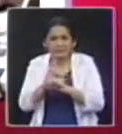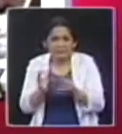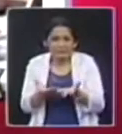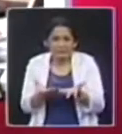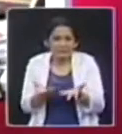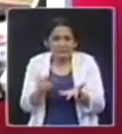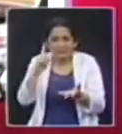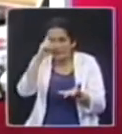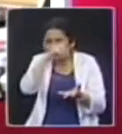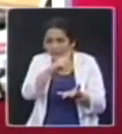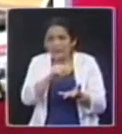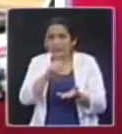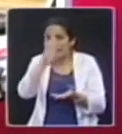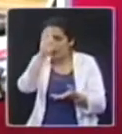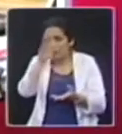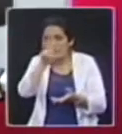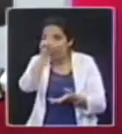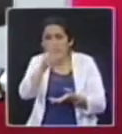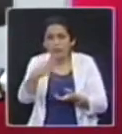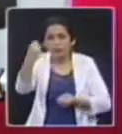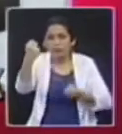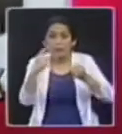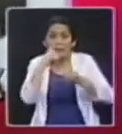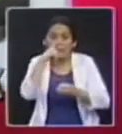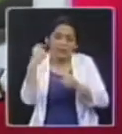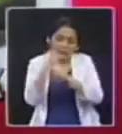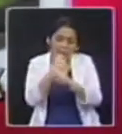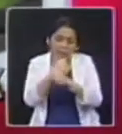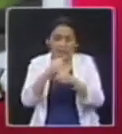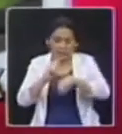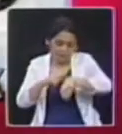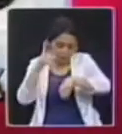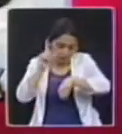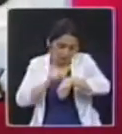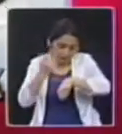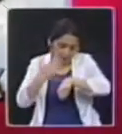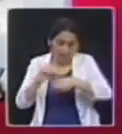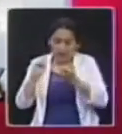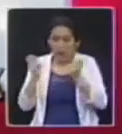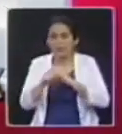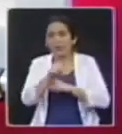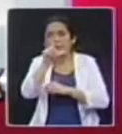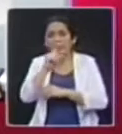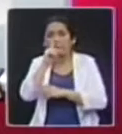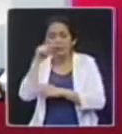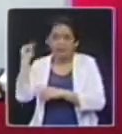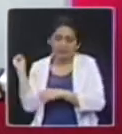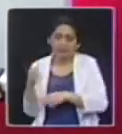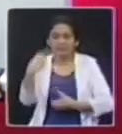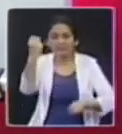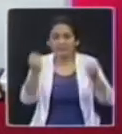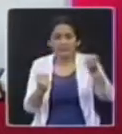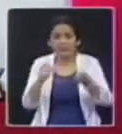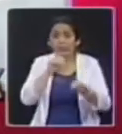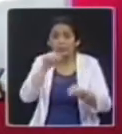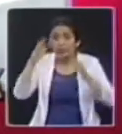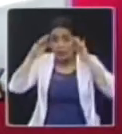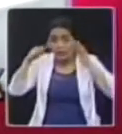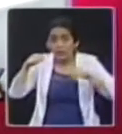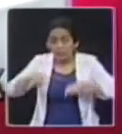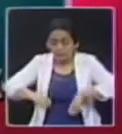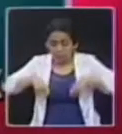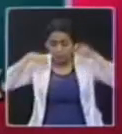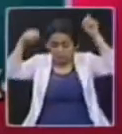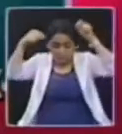chofer, ¿no? Termina su jornada, va al siguiente chofer y no tiene mucho tiempo de darles mantenimiento. Entonces